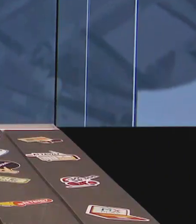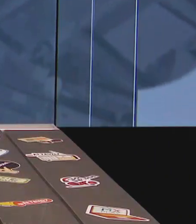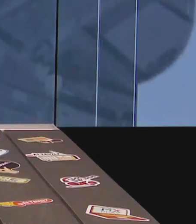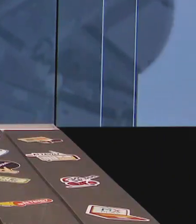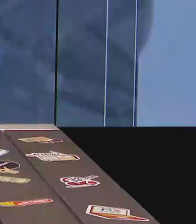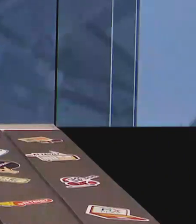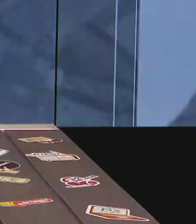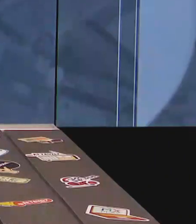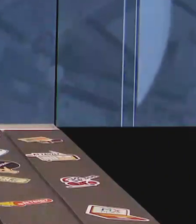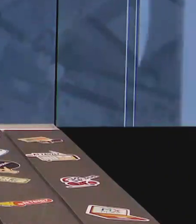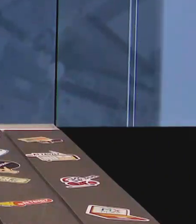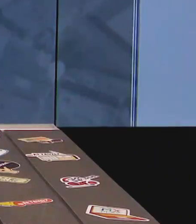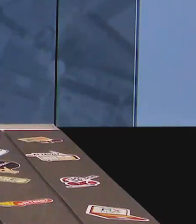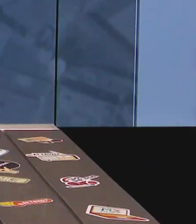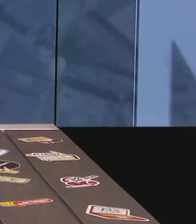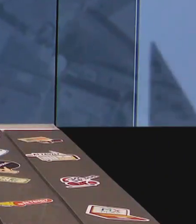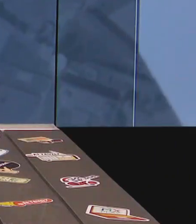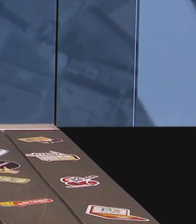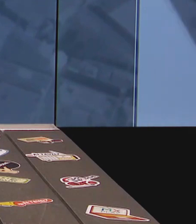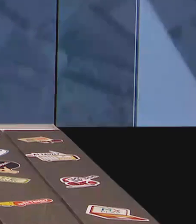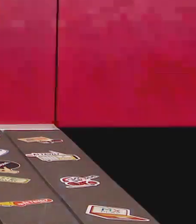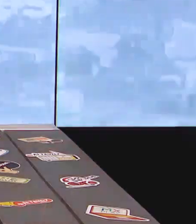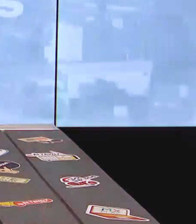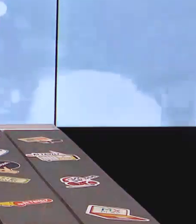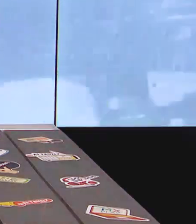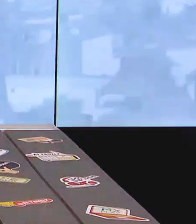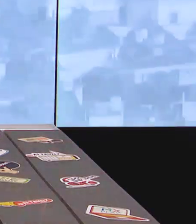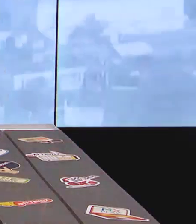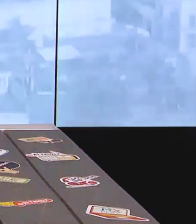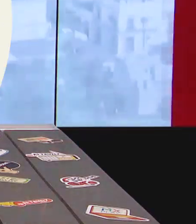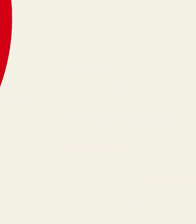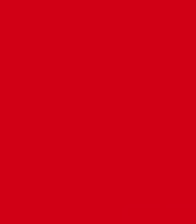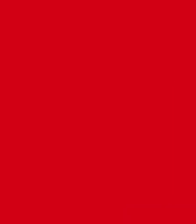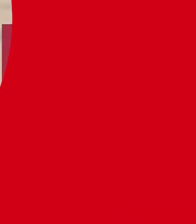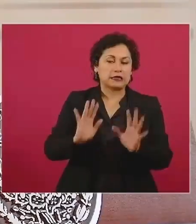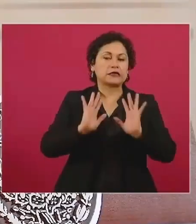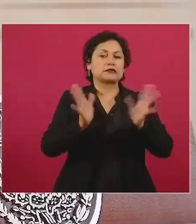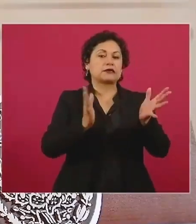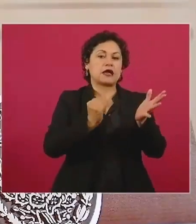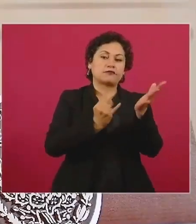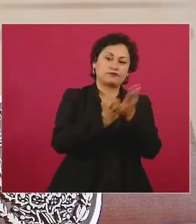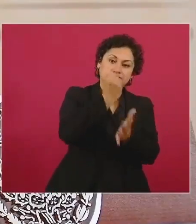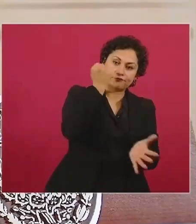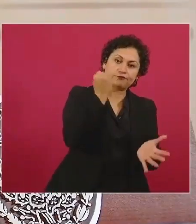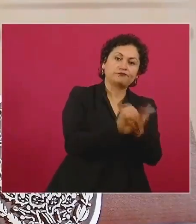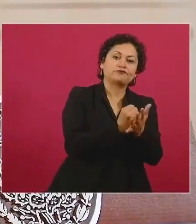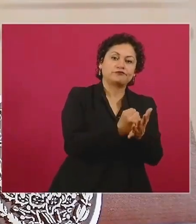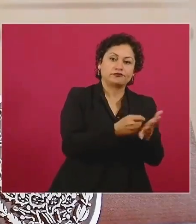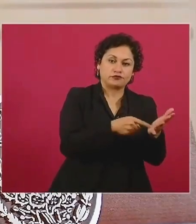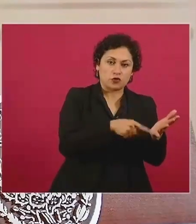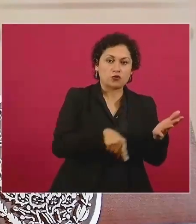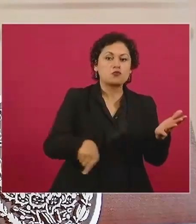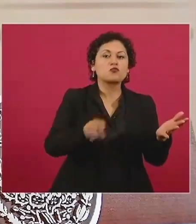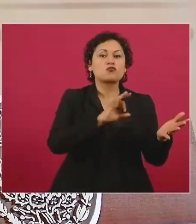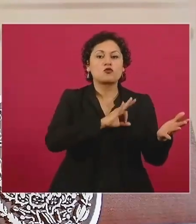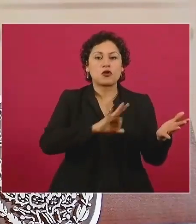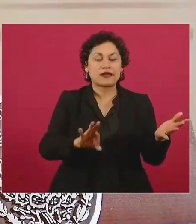y con ello el gobierno adquirirá la marca de la compañía aérea Estamos